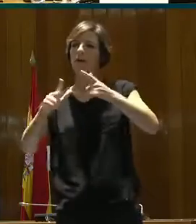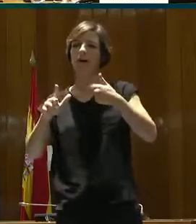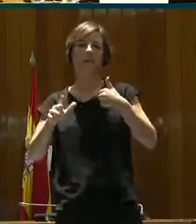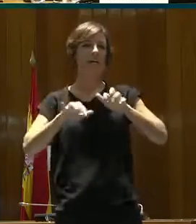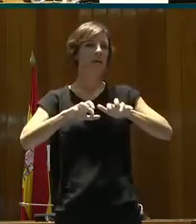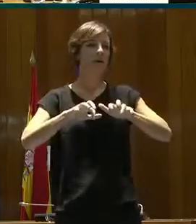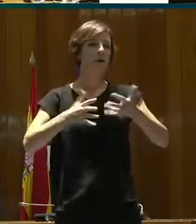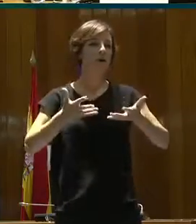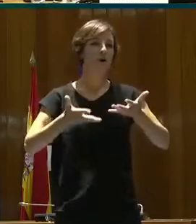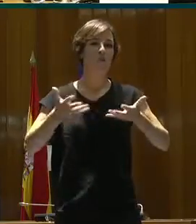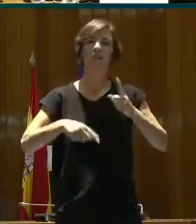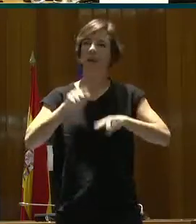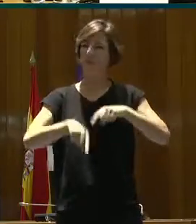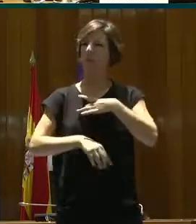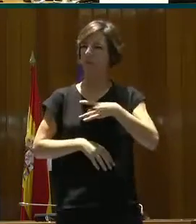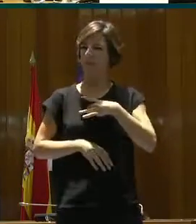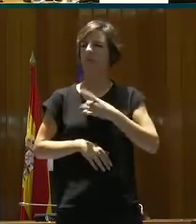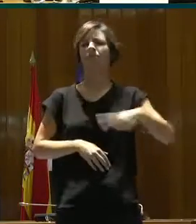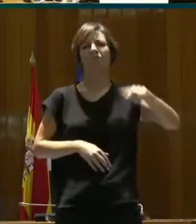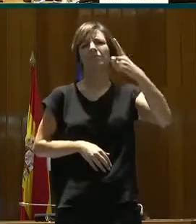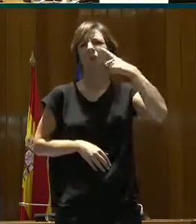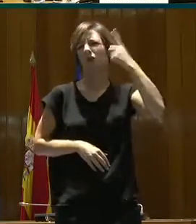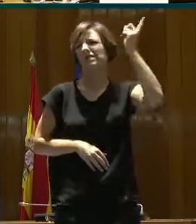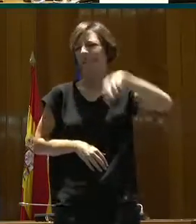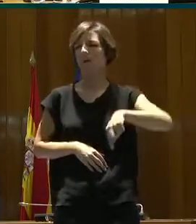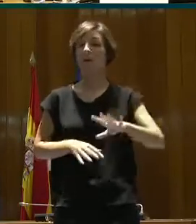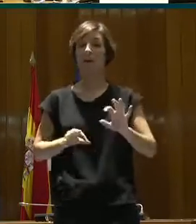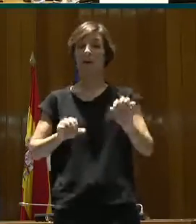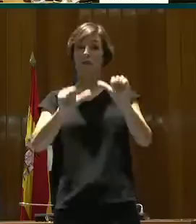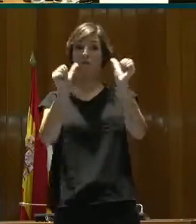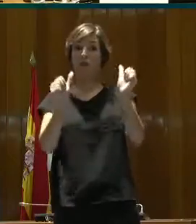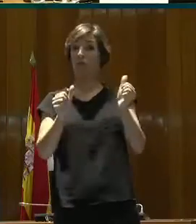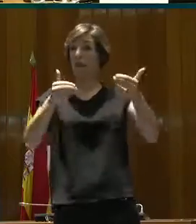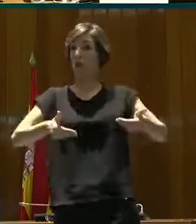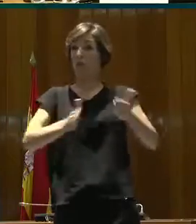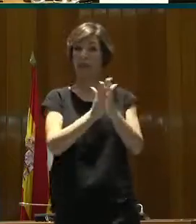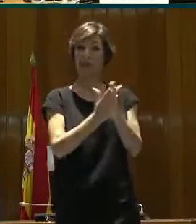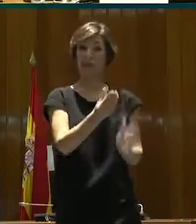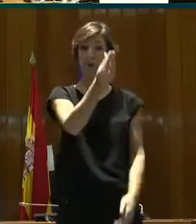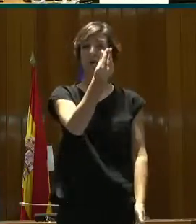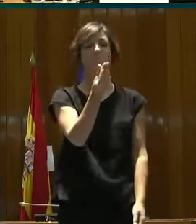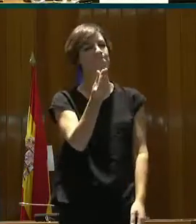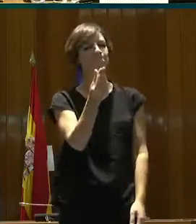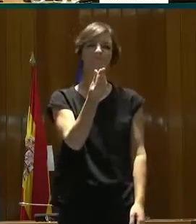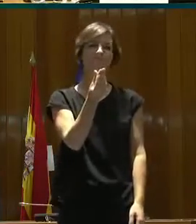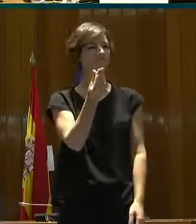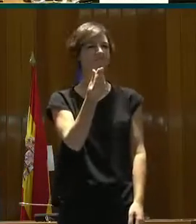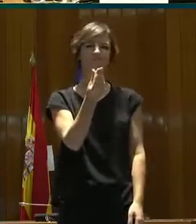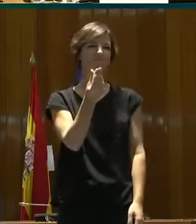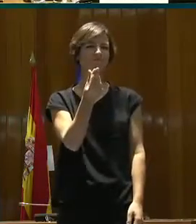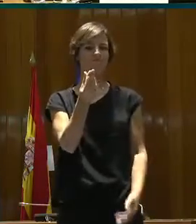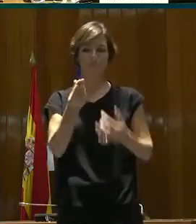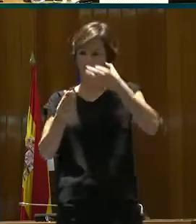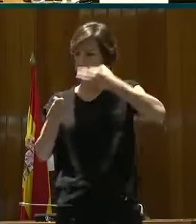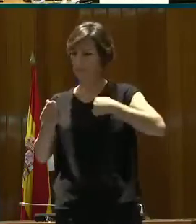decir, éramos muy conscientes de que el formato tradicional del libro no podía dar respuesta a las necesidades